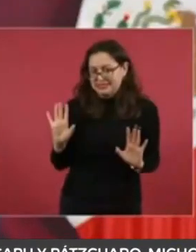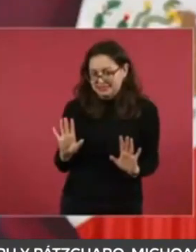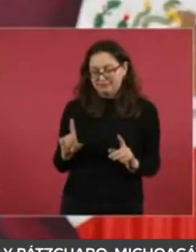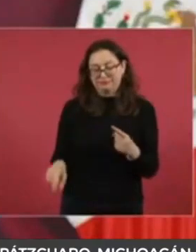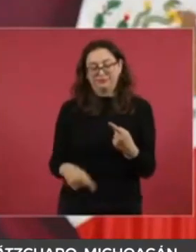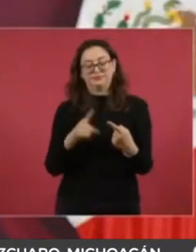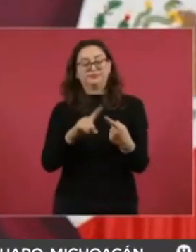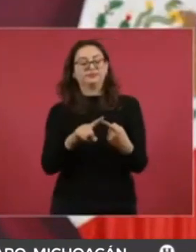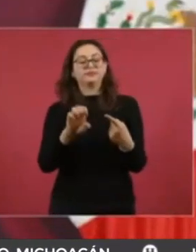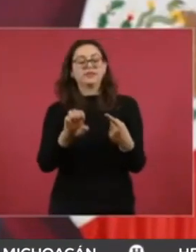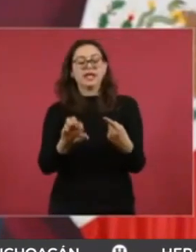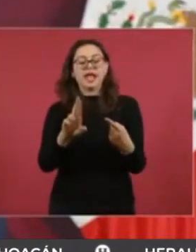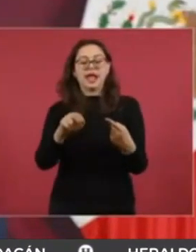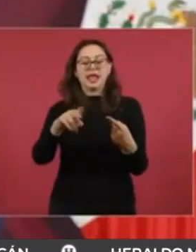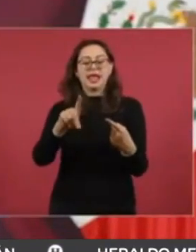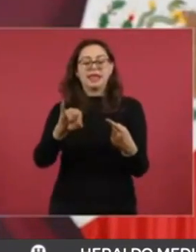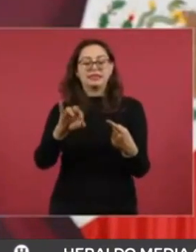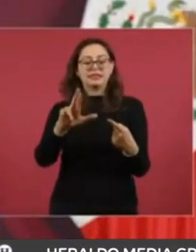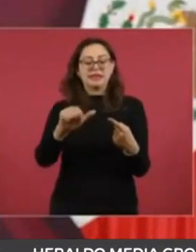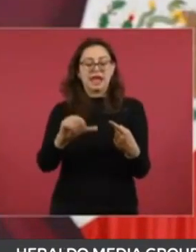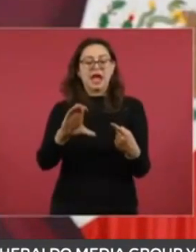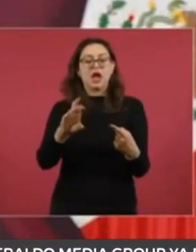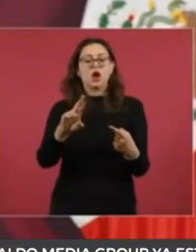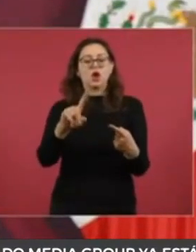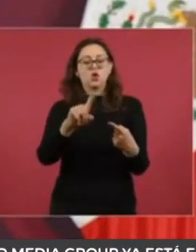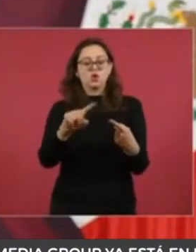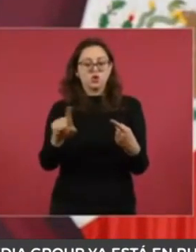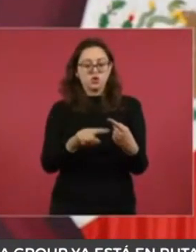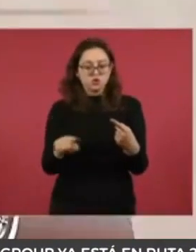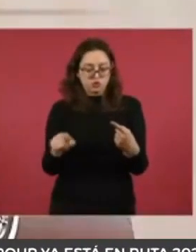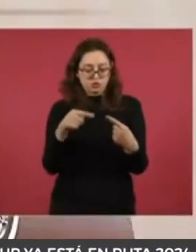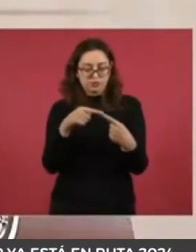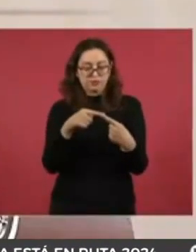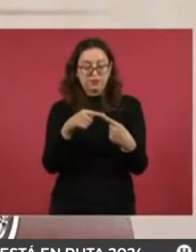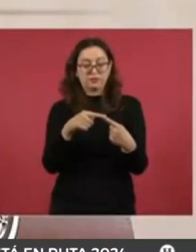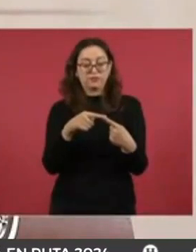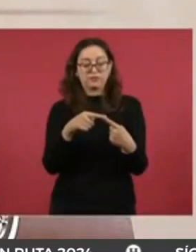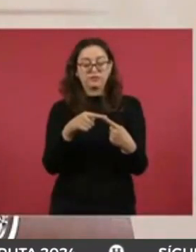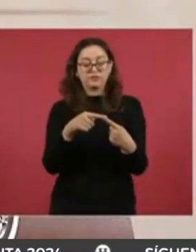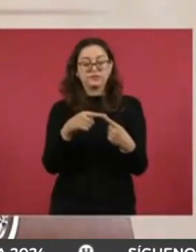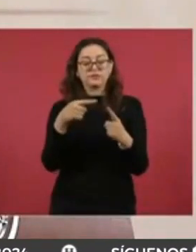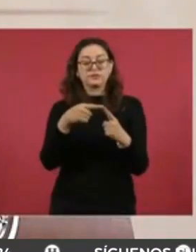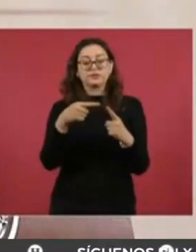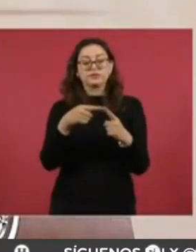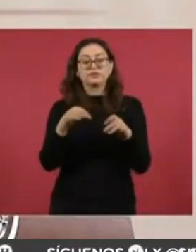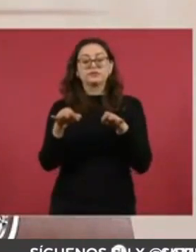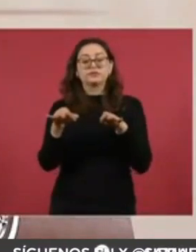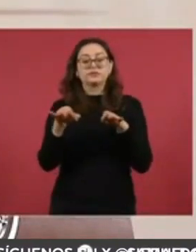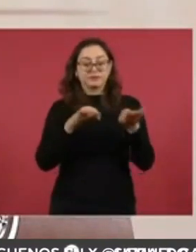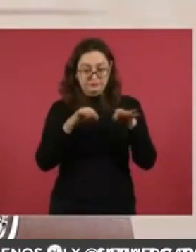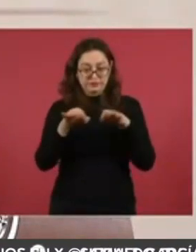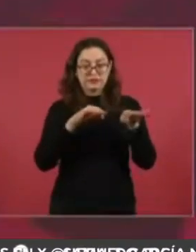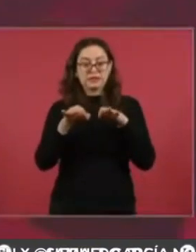Va Eréndira Cruz Villegas Fuentes, que actualmente es jefa de unidad de asuntos